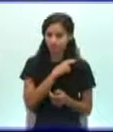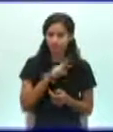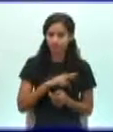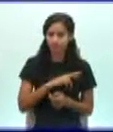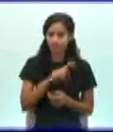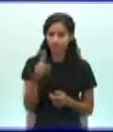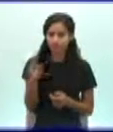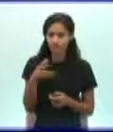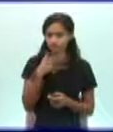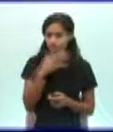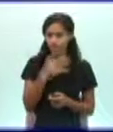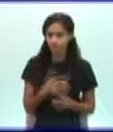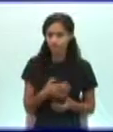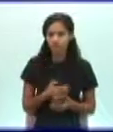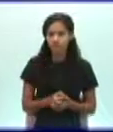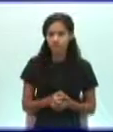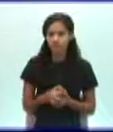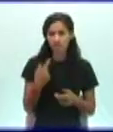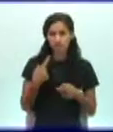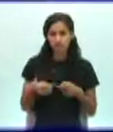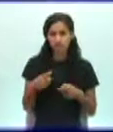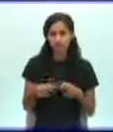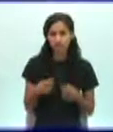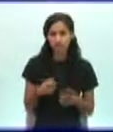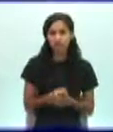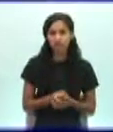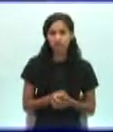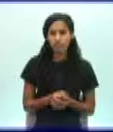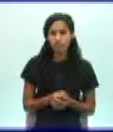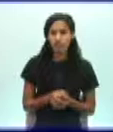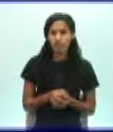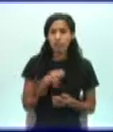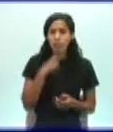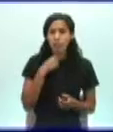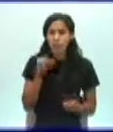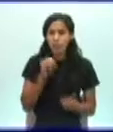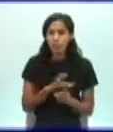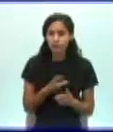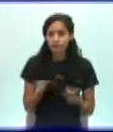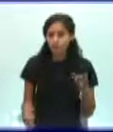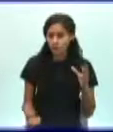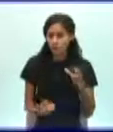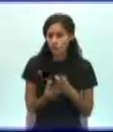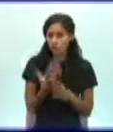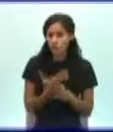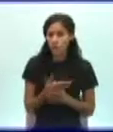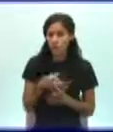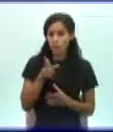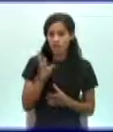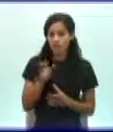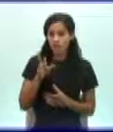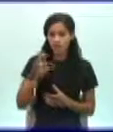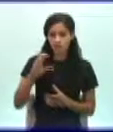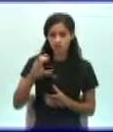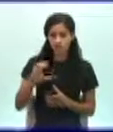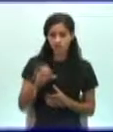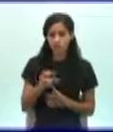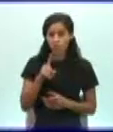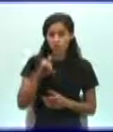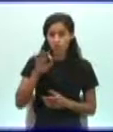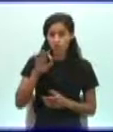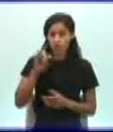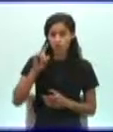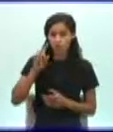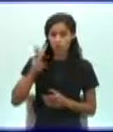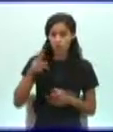Castro Ruz. De Carlos Baliño, uno de los fundadores del Partido Revolucionario Cubano en 1892 con